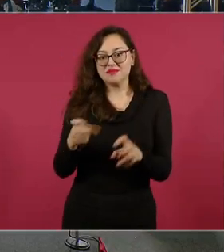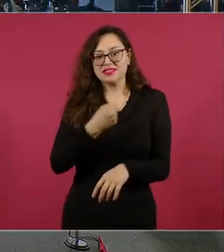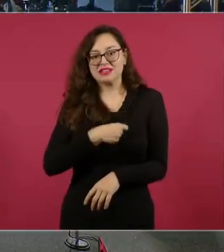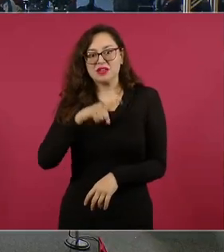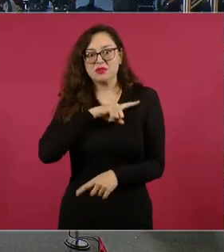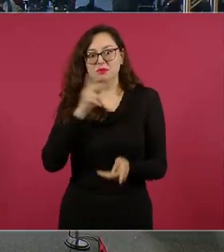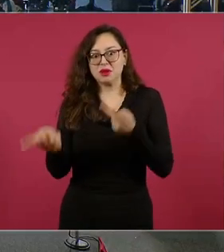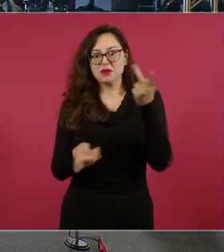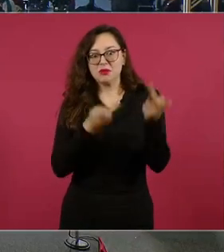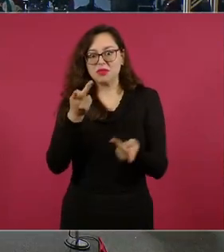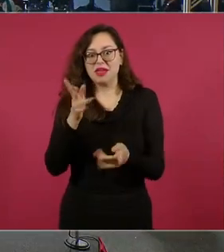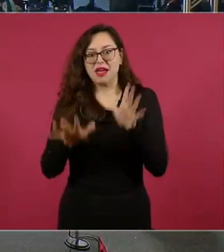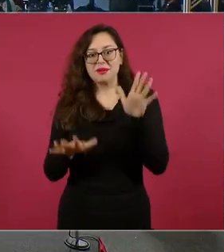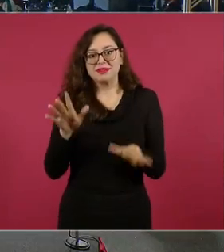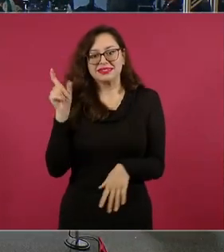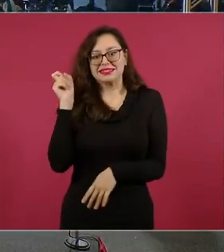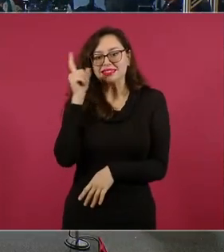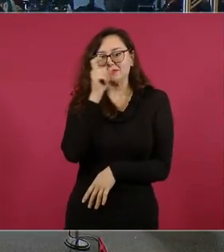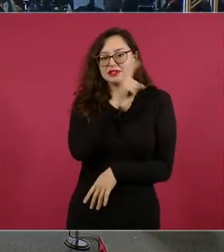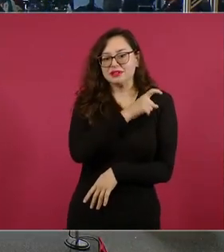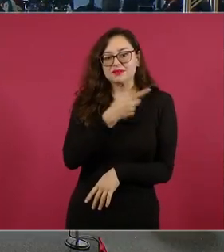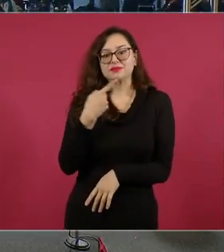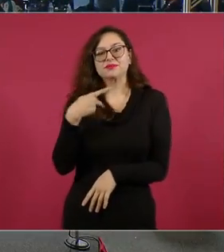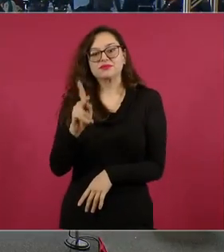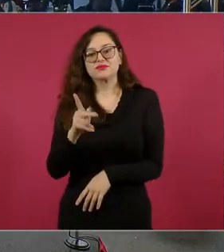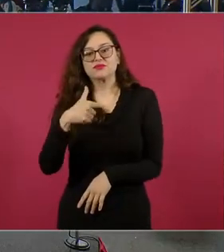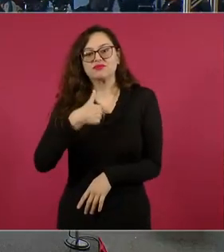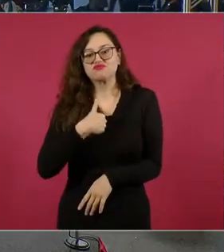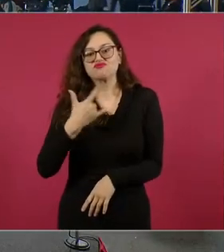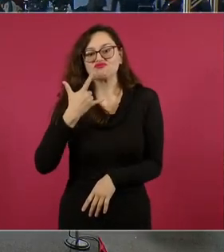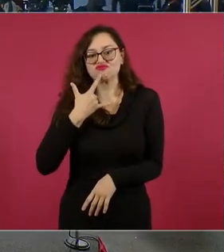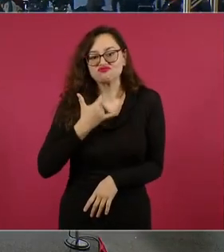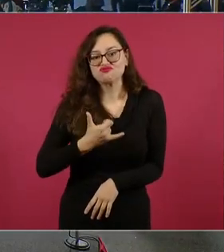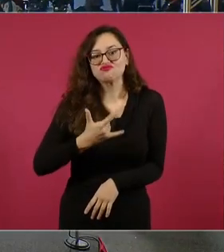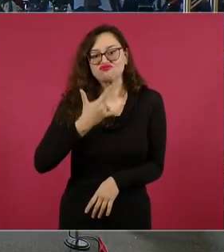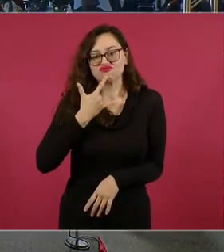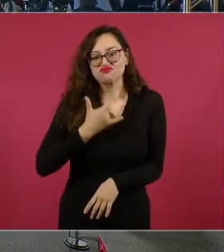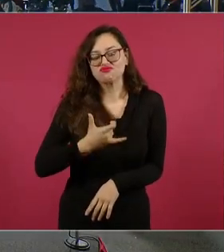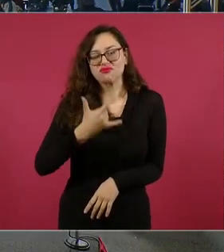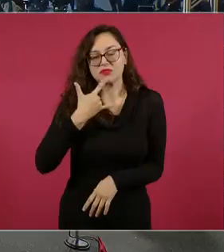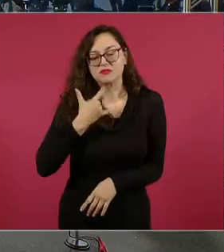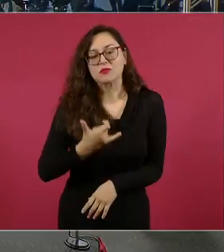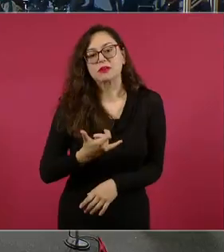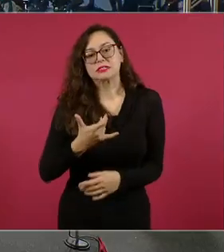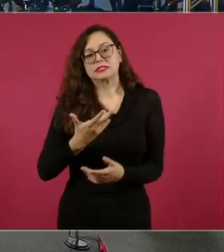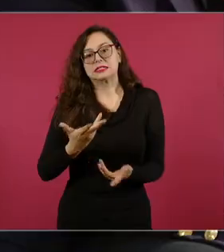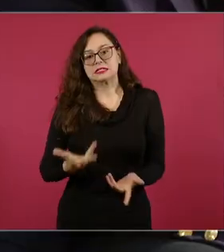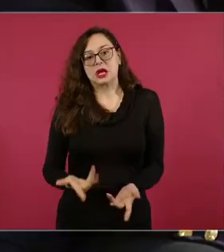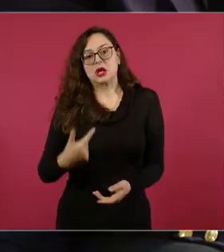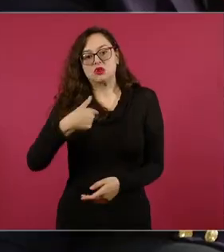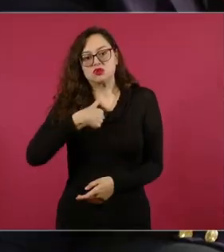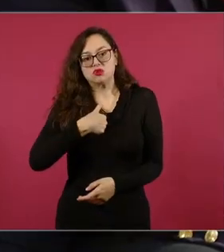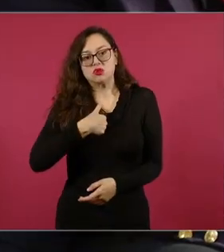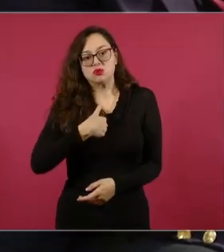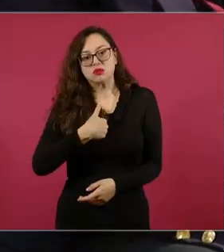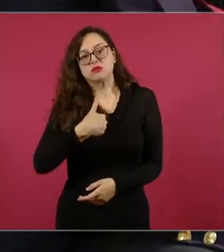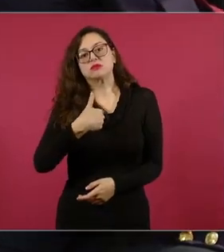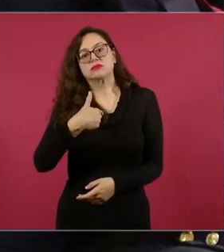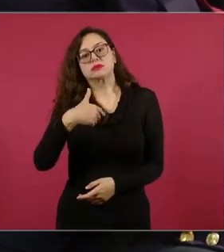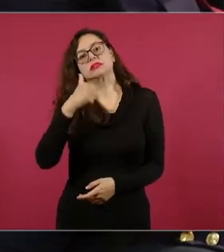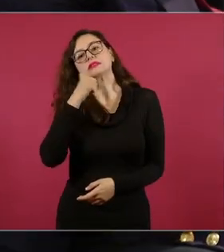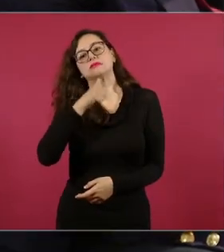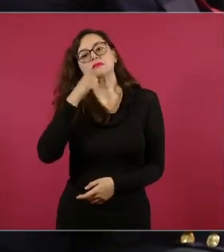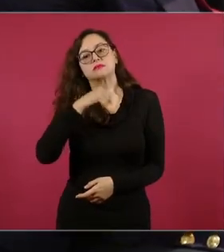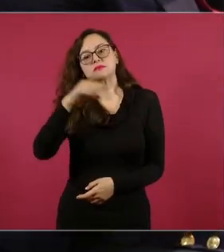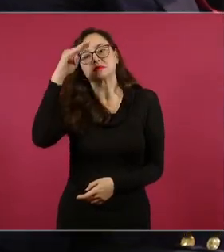complejo. Hice mi mejor esfuerzo porque soy una mujer que siempre ha pensado